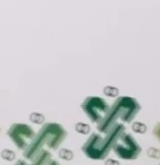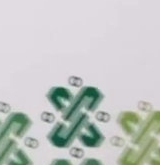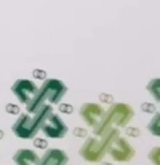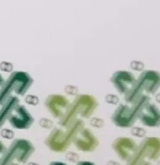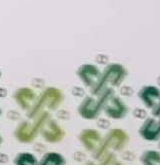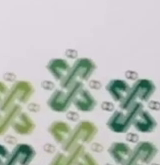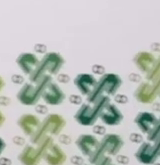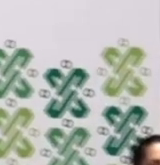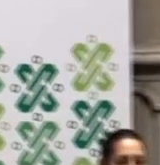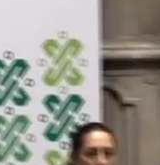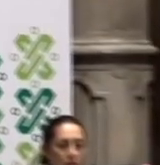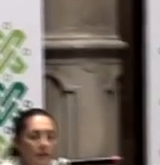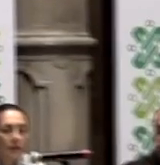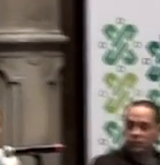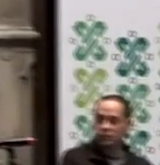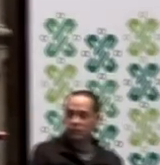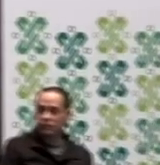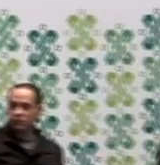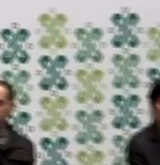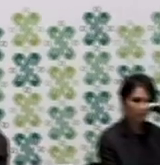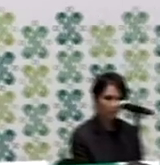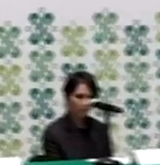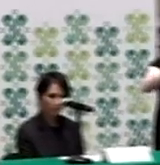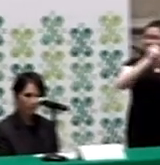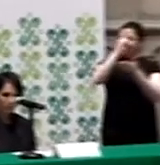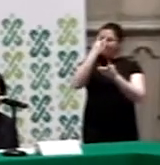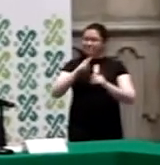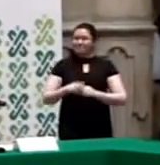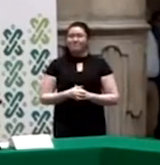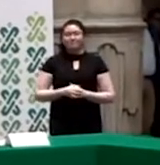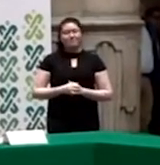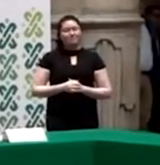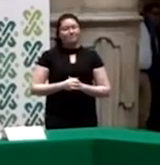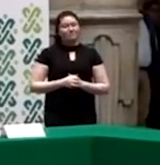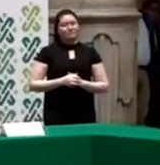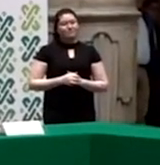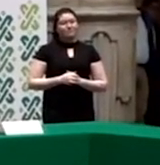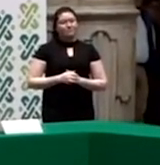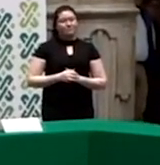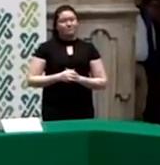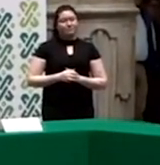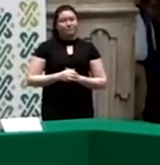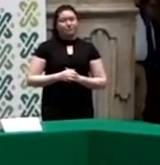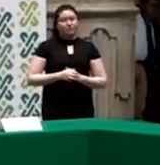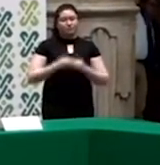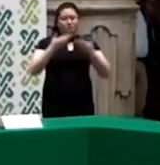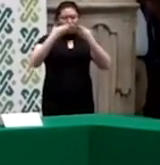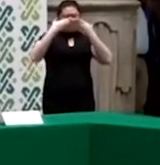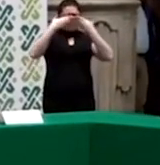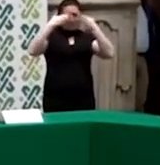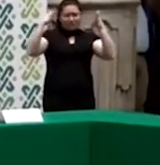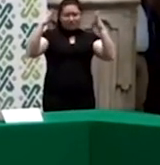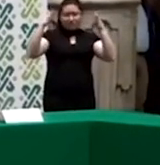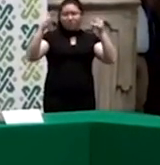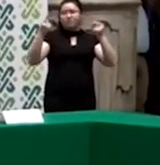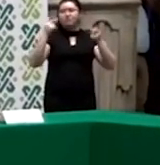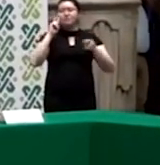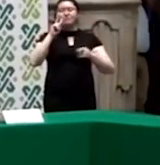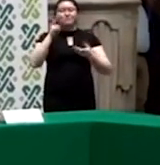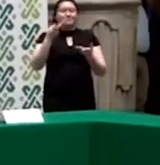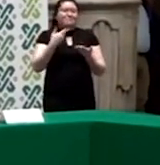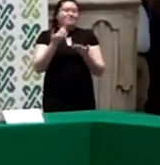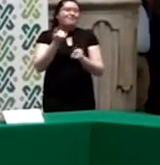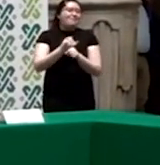Gobierno Abierto de la Ciudad de México. El Consejo Gobierno Abierto estará integrado por 10 servidores públicos del gobierno